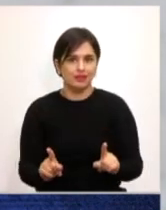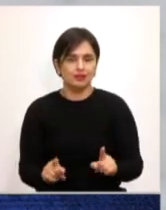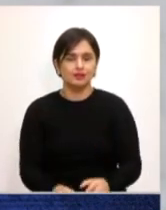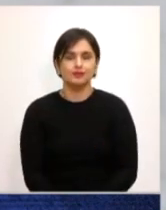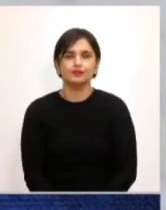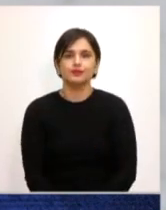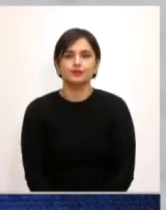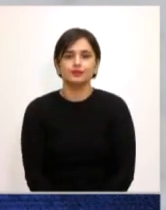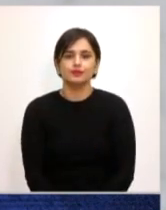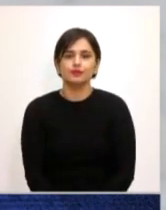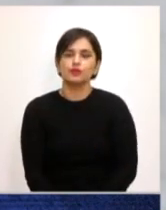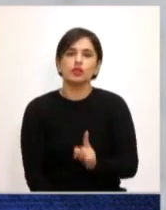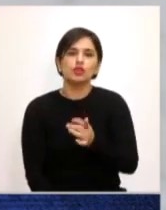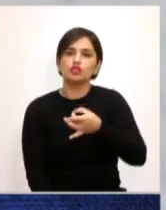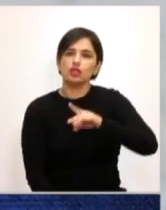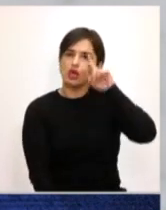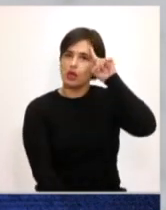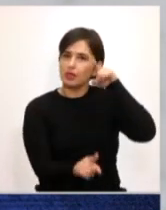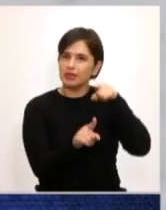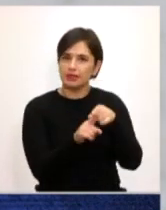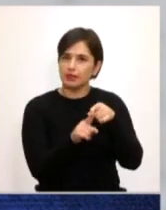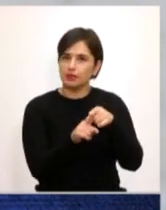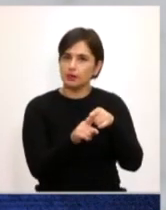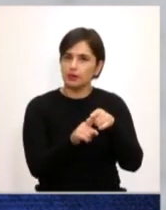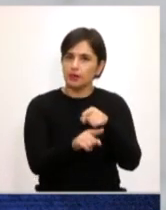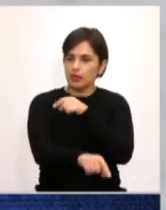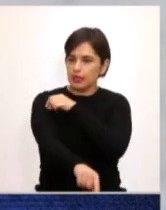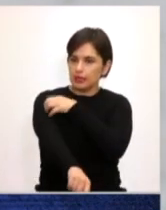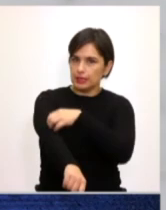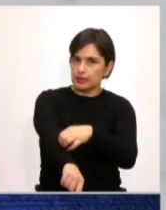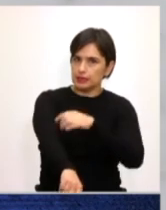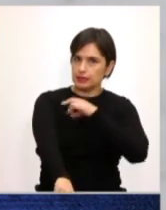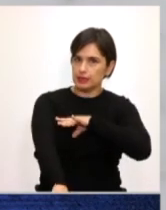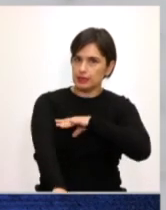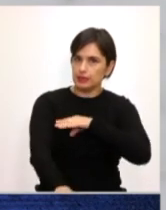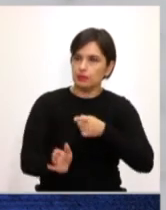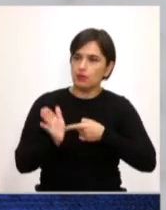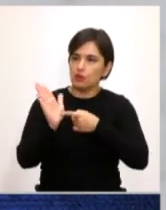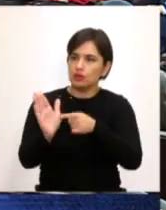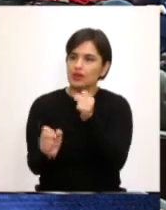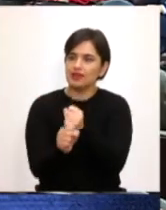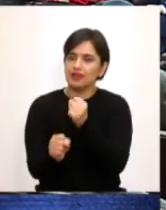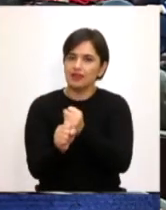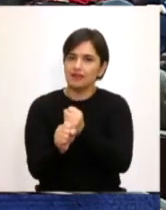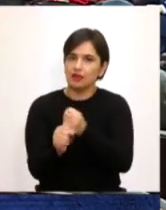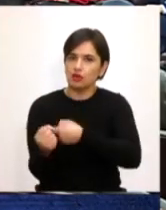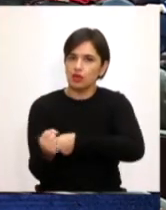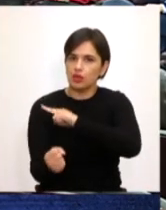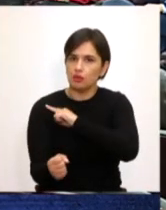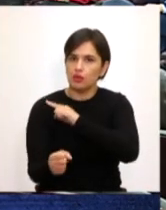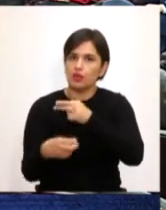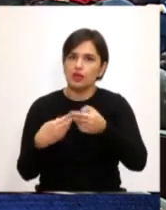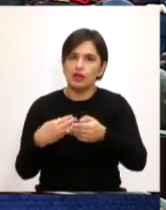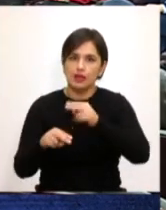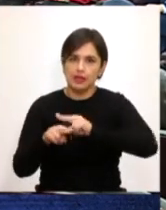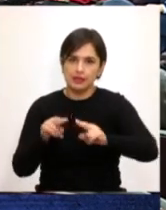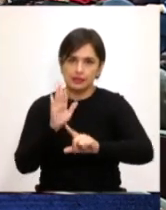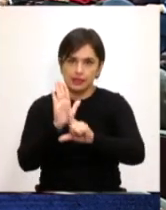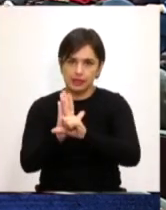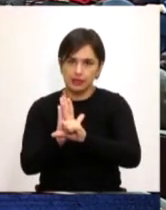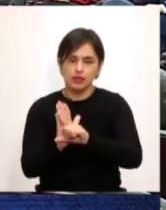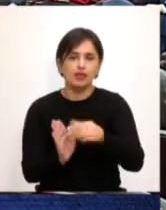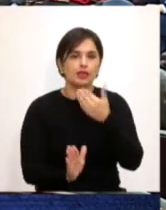Esta iniciativa no solo busca llevar a distintos lugares de Chile el trabajo del Poder Legislativo, sino también escuchar